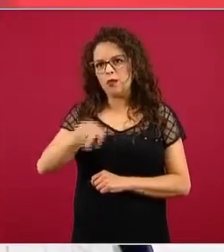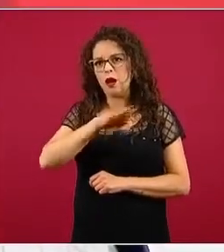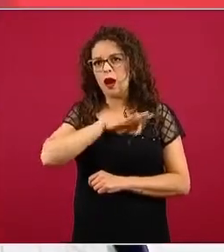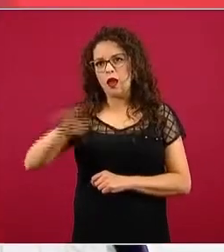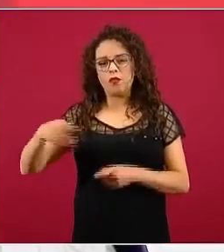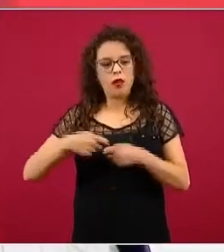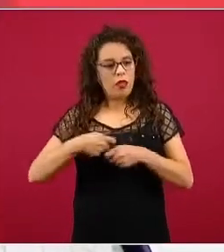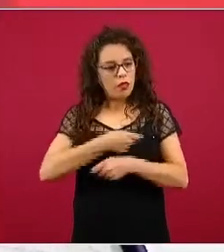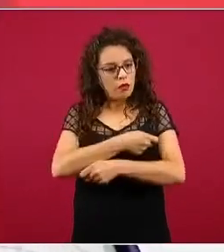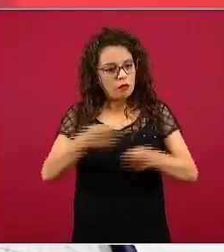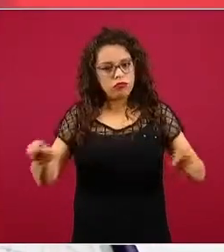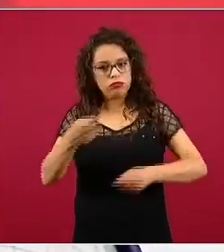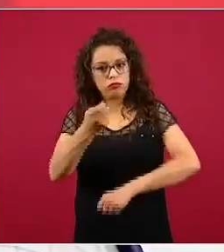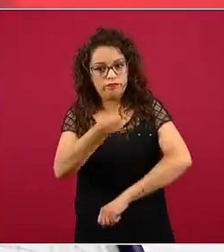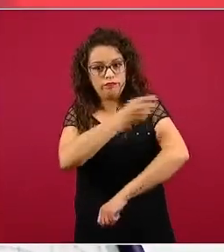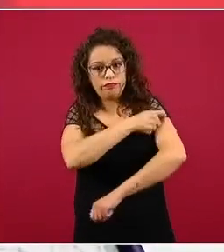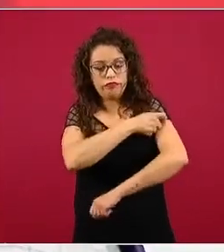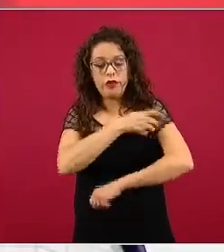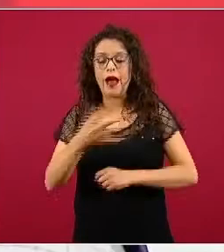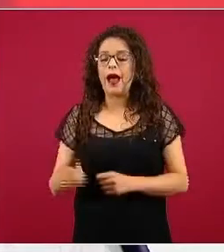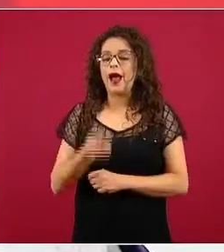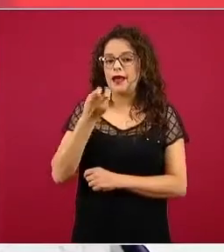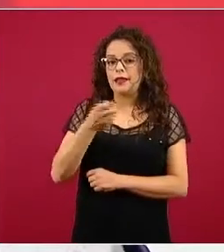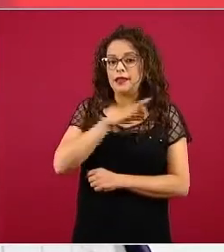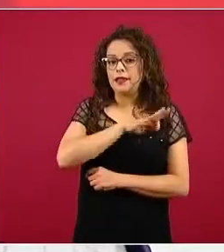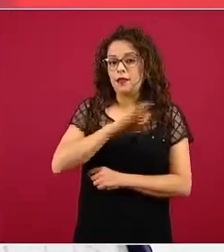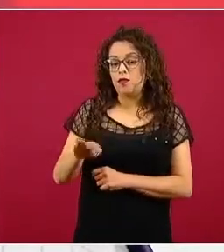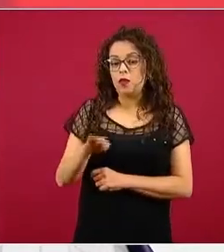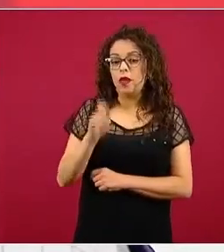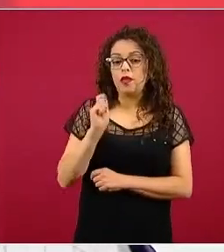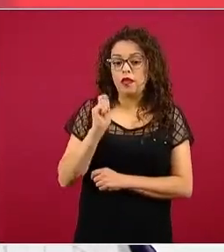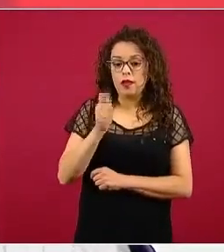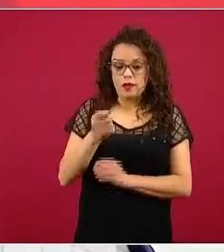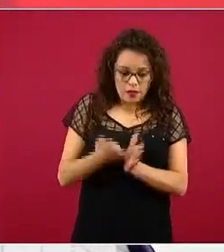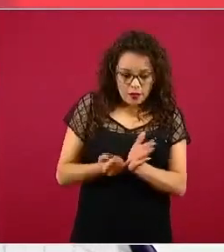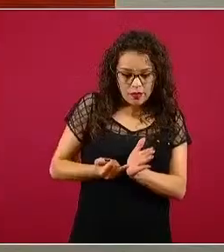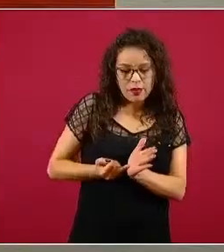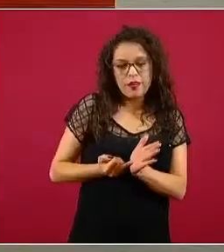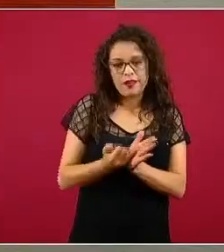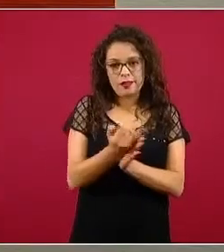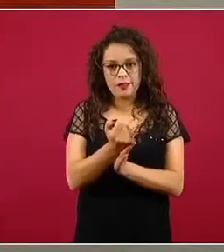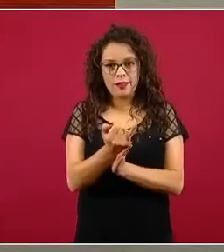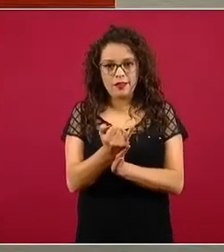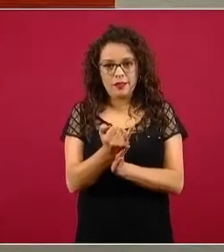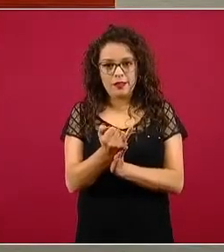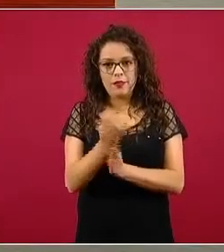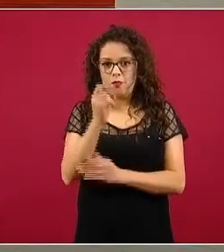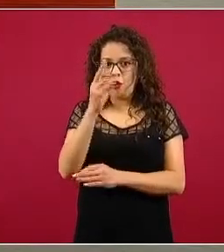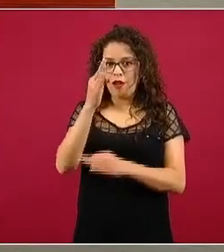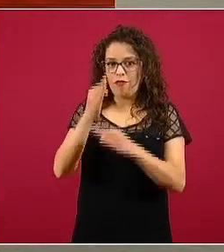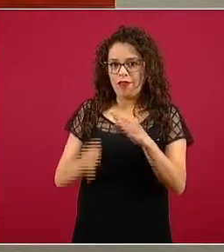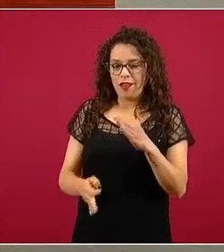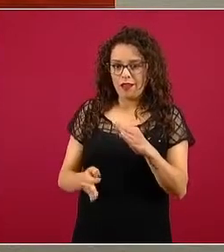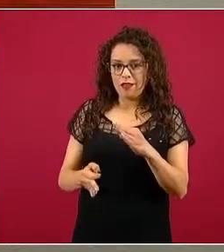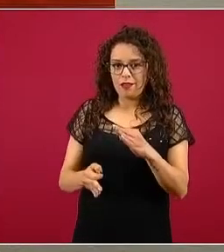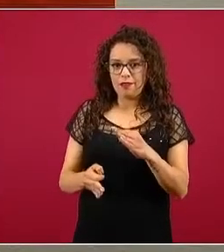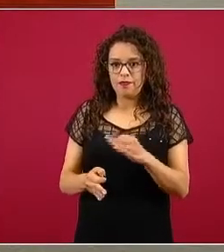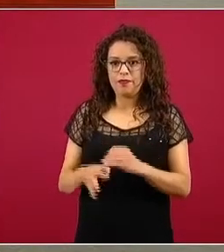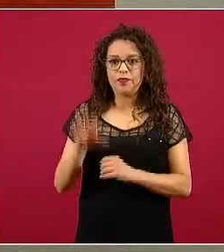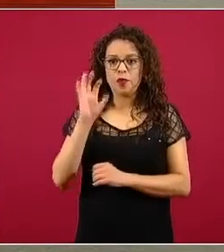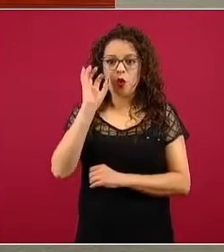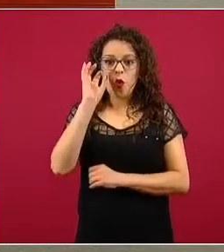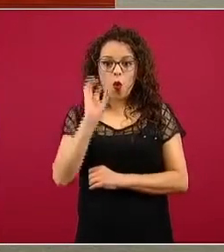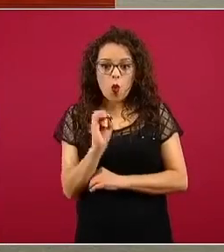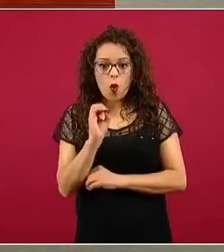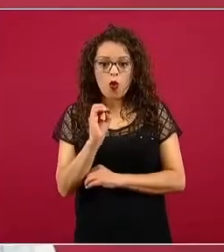distribución y su aplicación, entonces poder finalmente decidir entre o ya llegar a